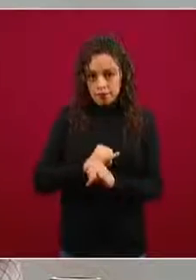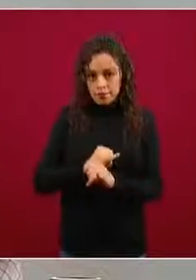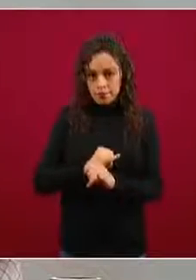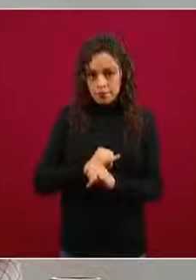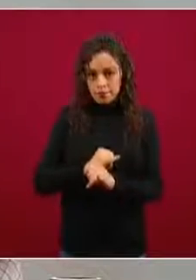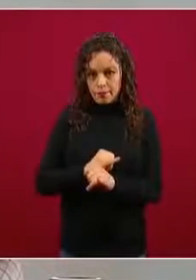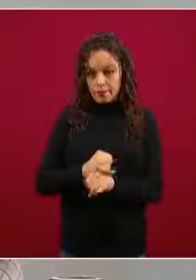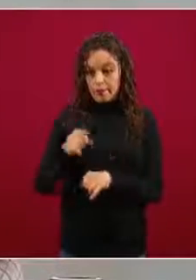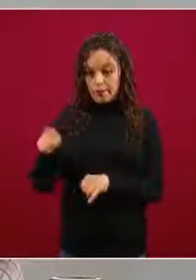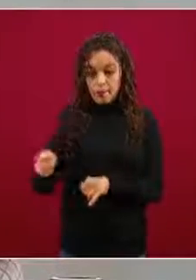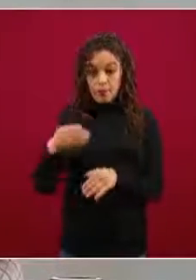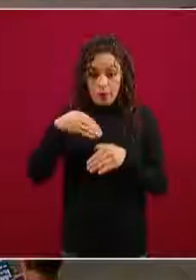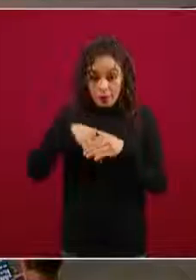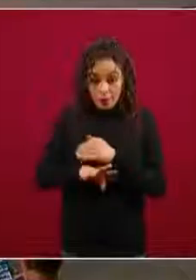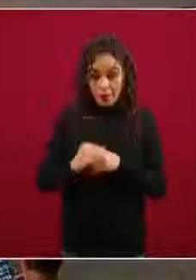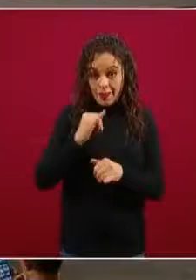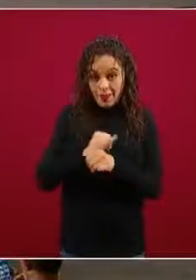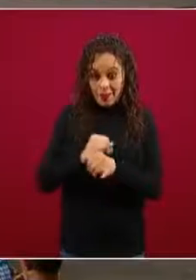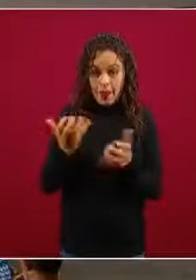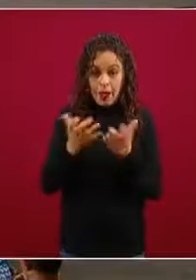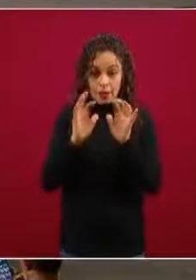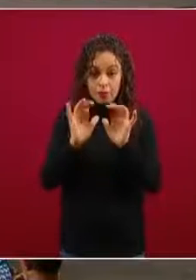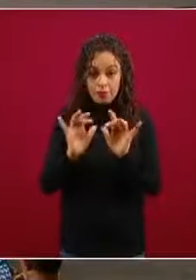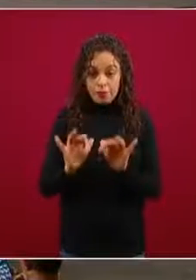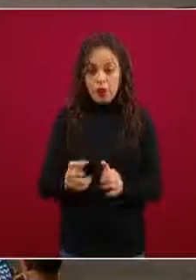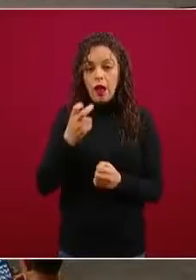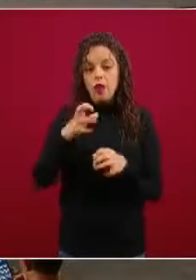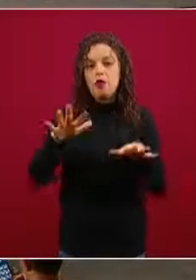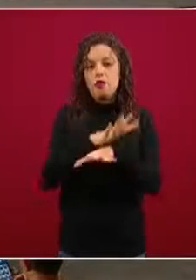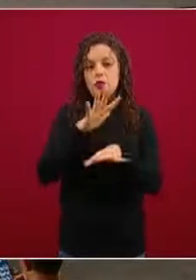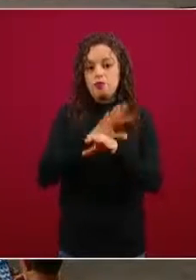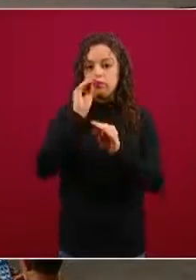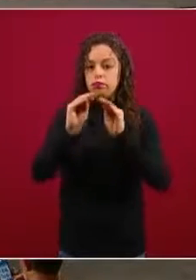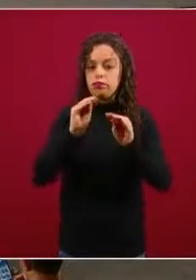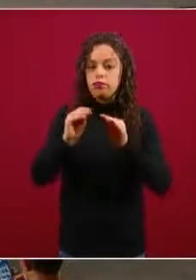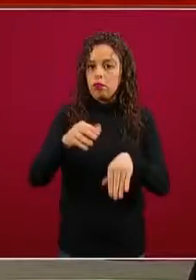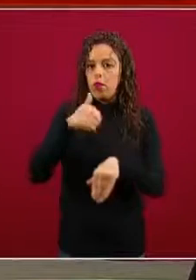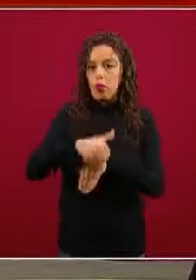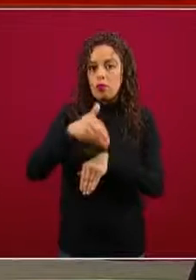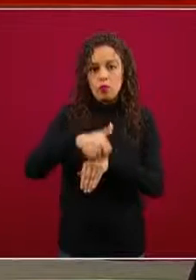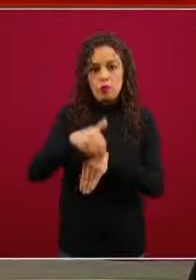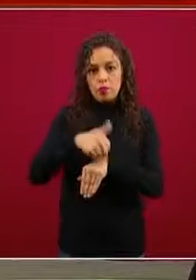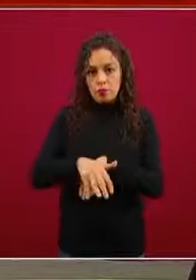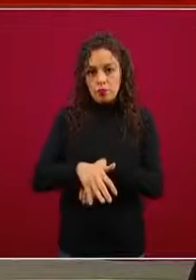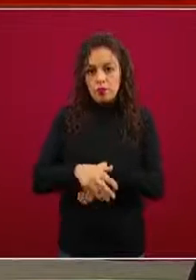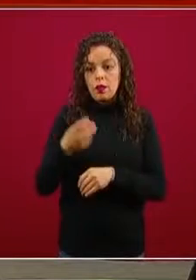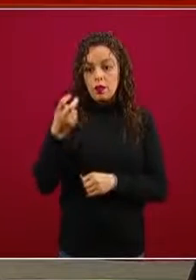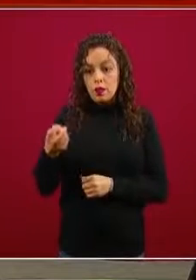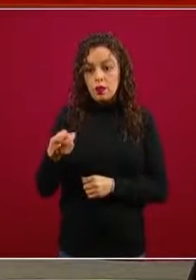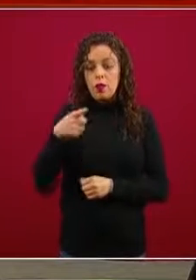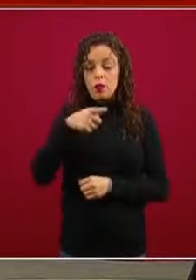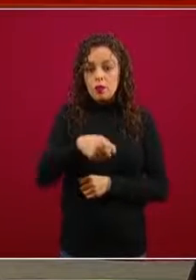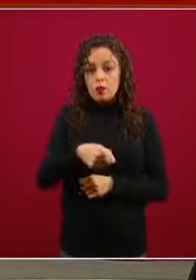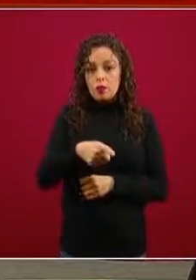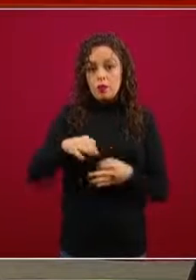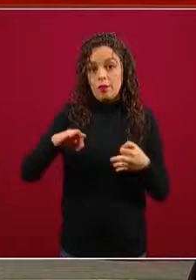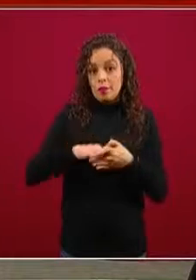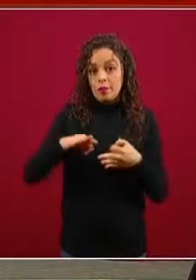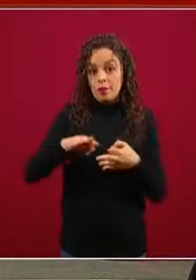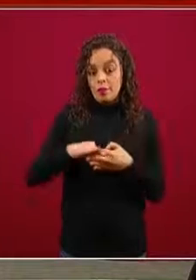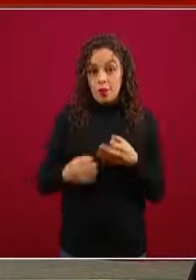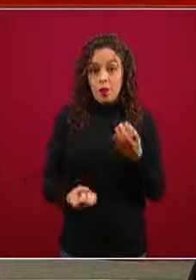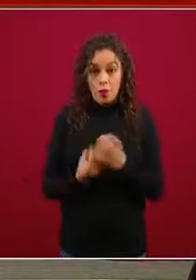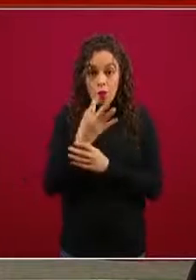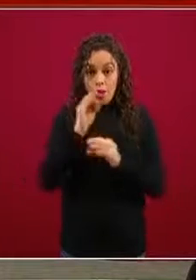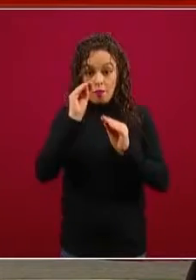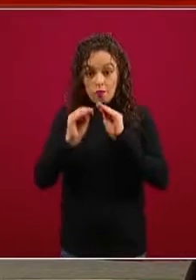actualizando. Uno si entra al dashboard en donde se ve la información, cada vez que uno hace un refresh, los números se están actualizando.